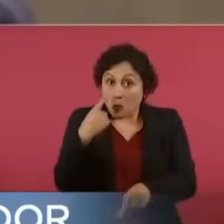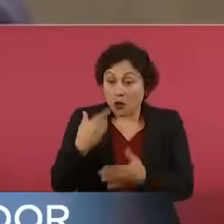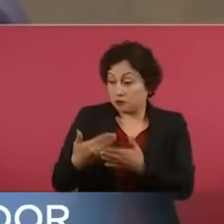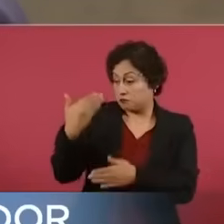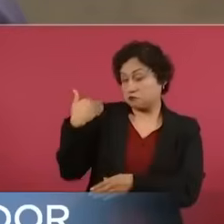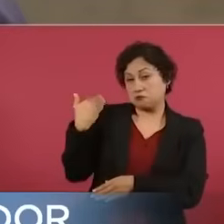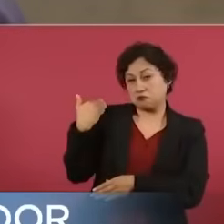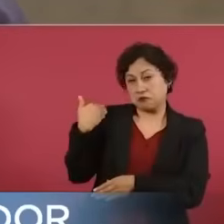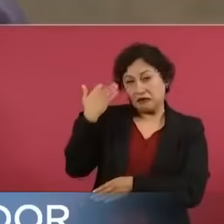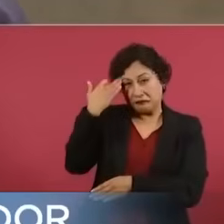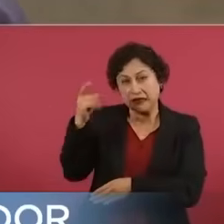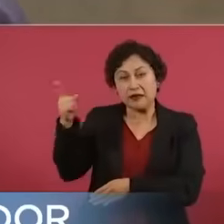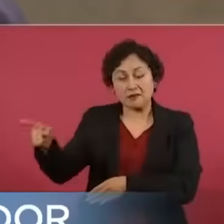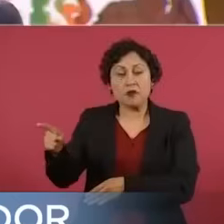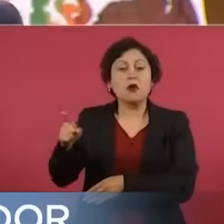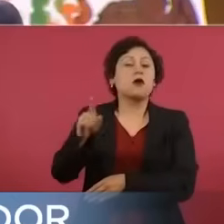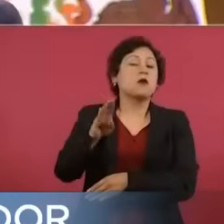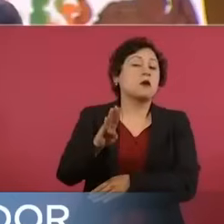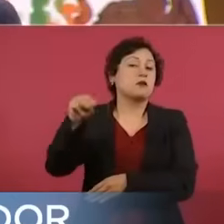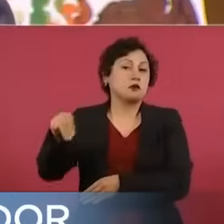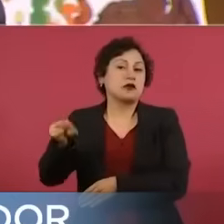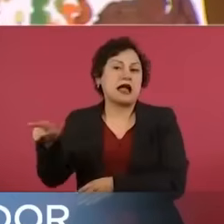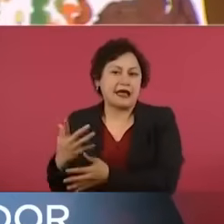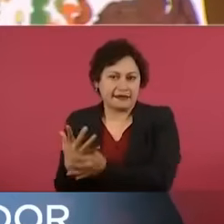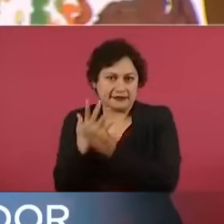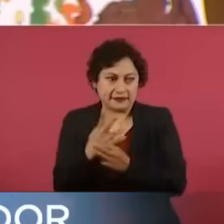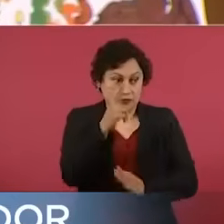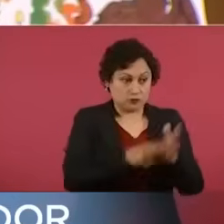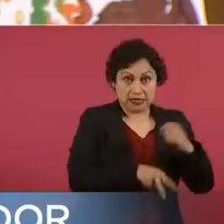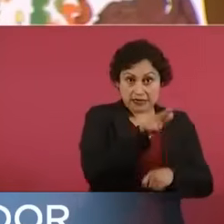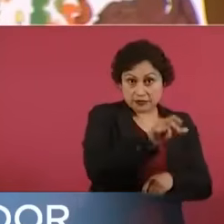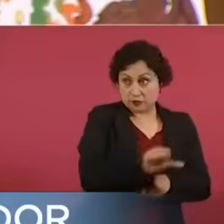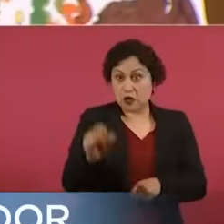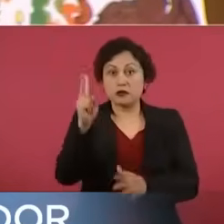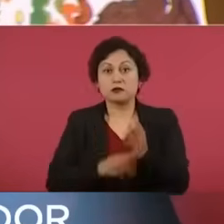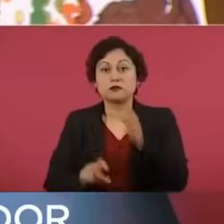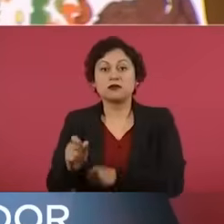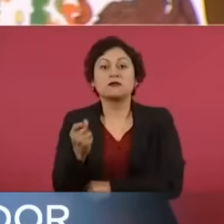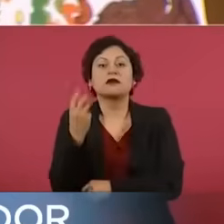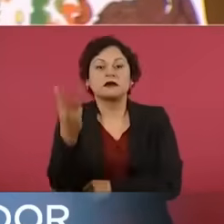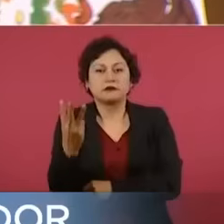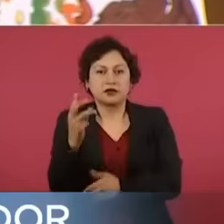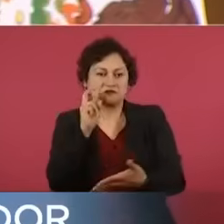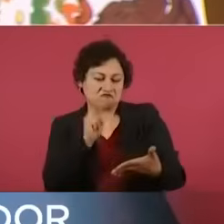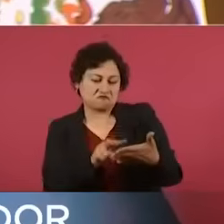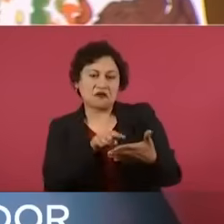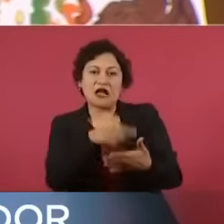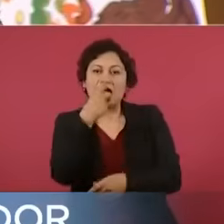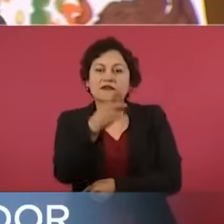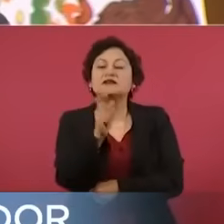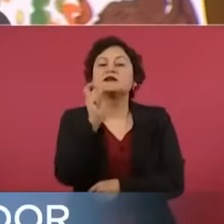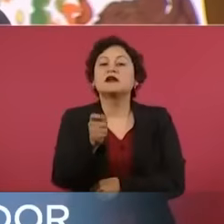dio a conocer que del 2018 al 2023 la pobreza en México